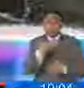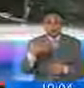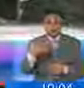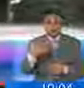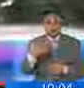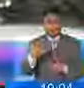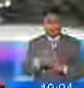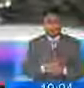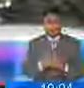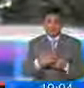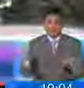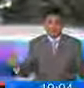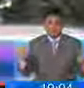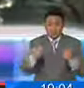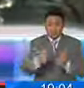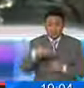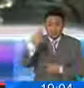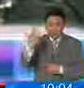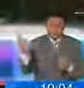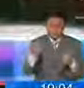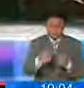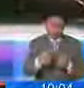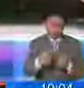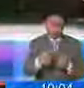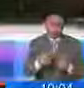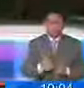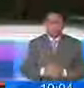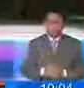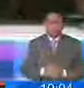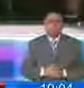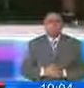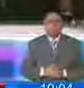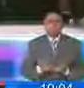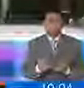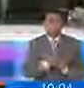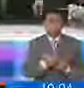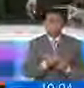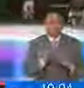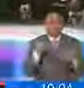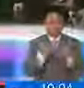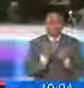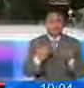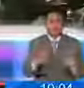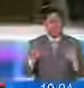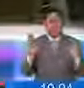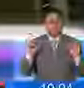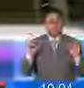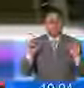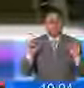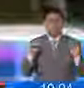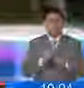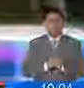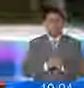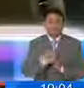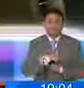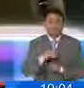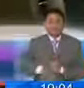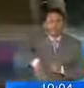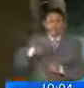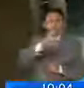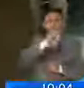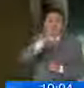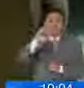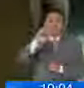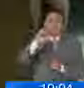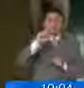no retornarán a la próxima asamblea. Así se despide esta legislatura que mantuvo una mayoría de 100 asambleístas